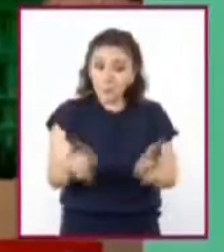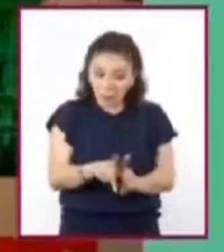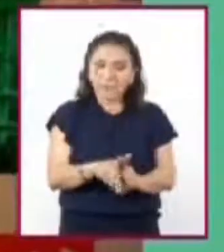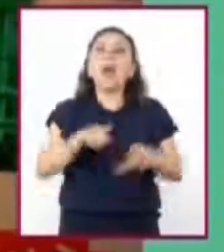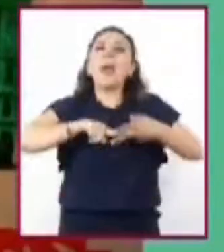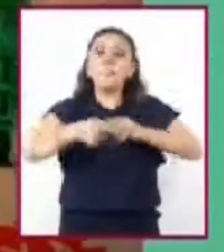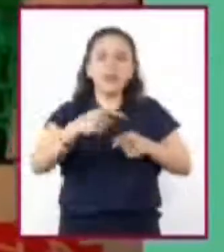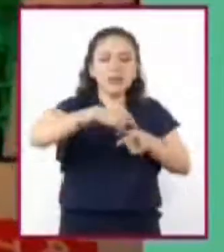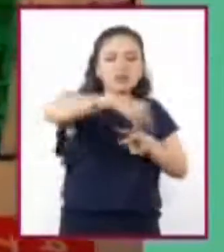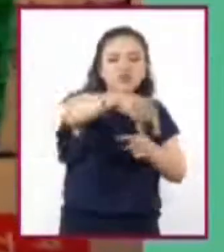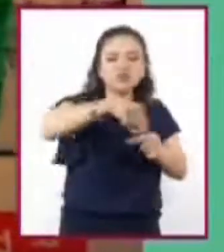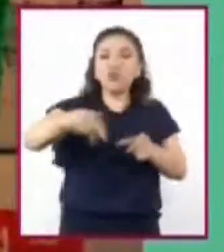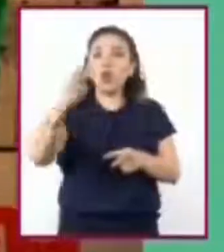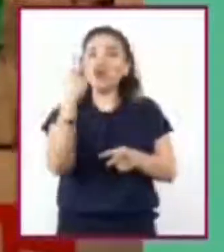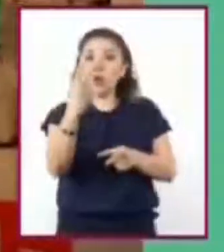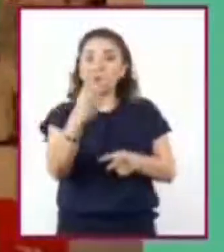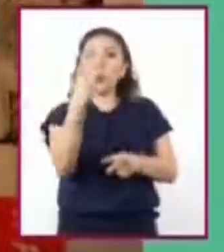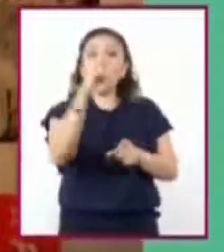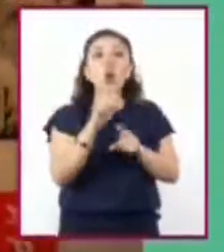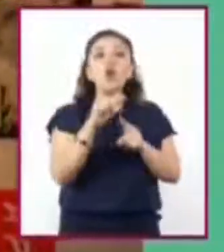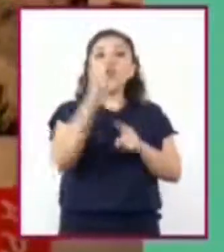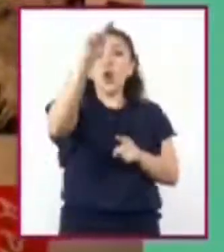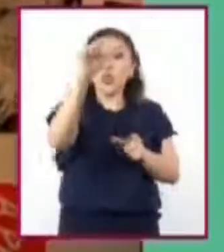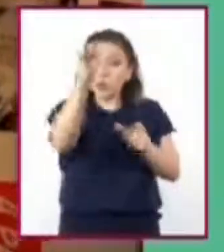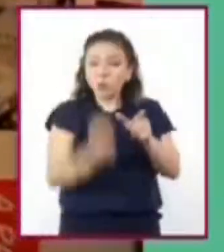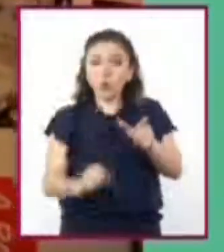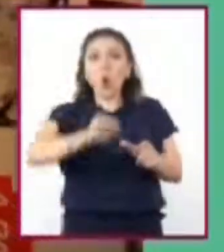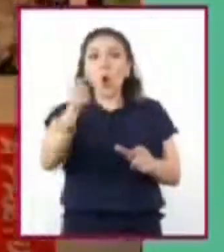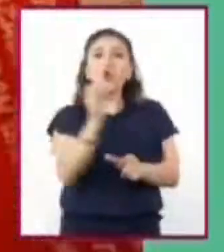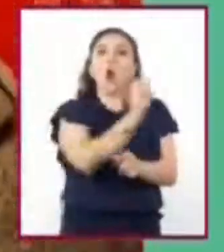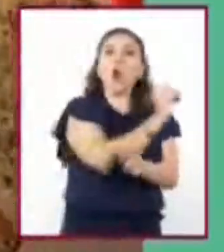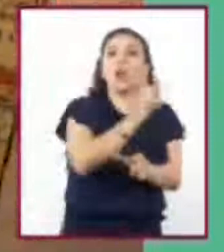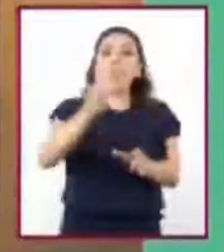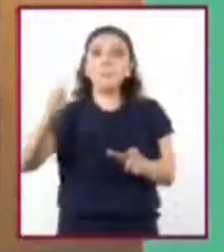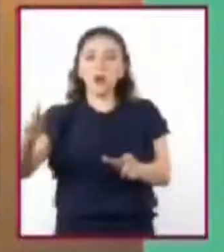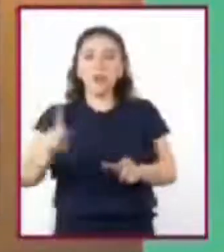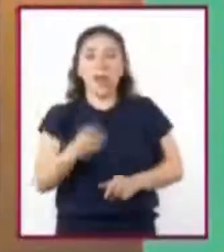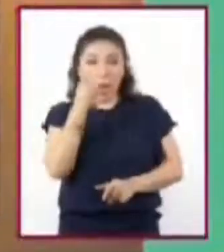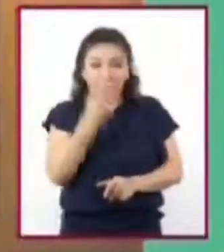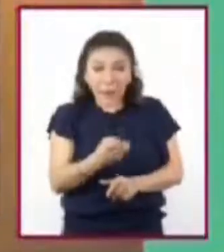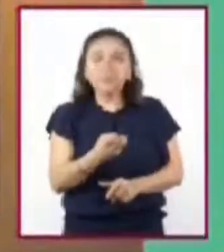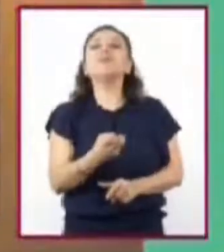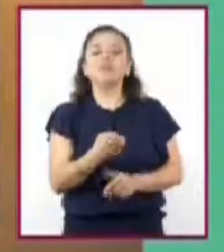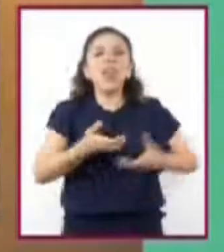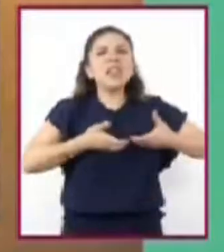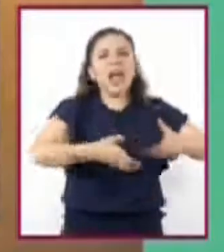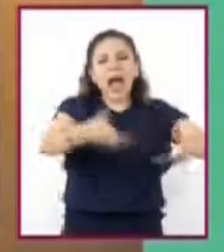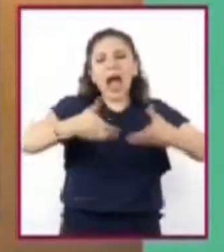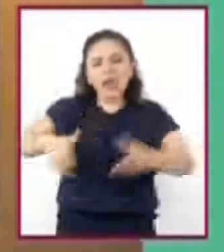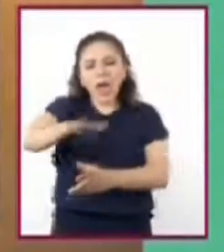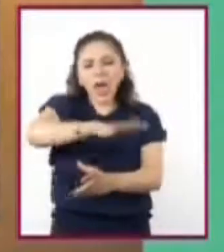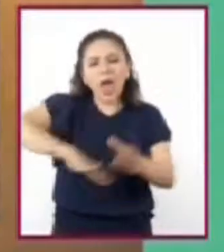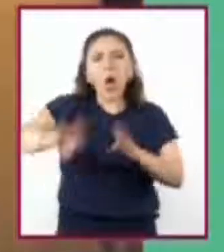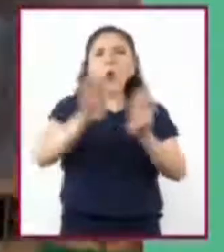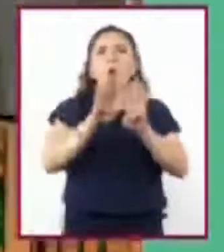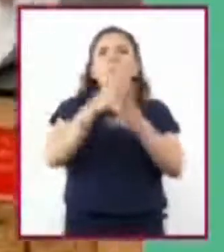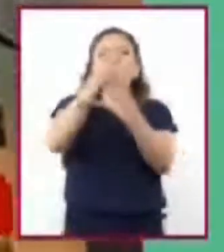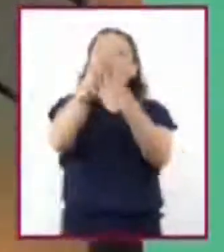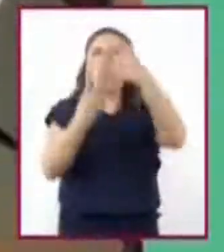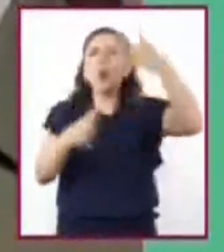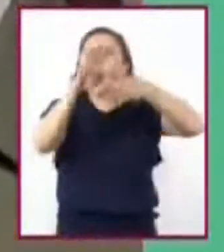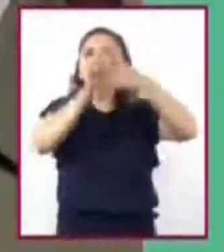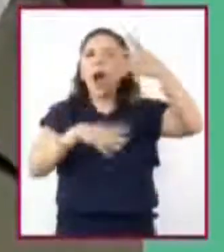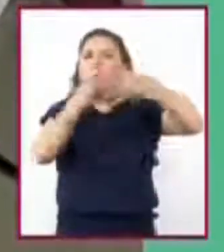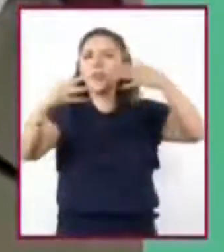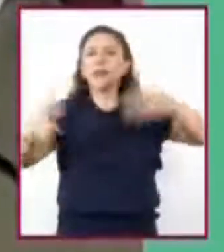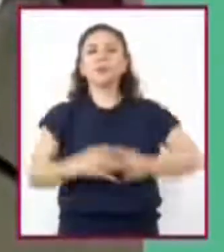trazaban dos ejes, uno de norte a sur y otro de oriente a poniente. Así, las calles formaban una cuadrícula. De